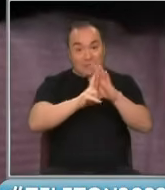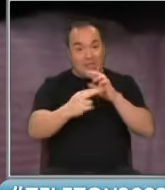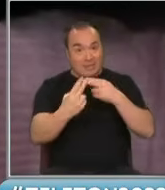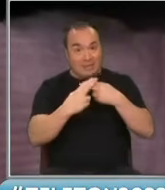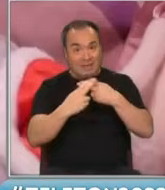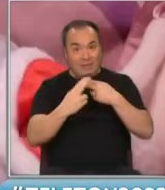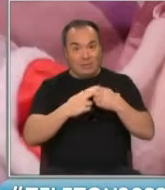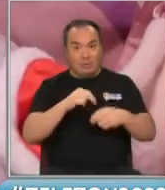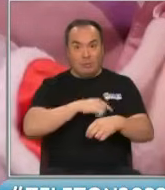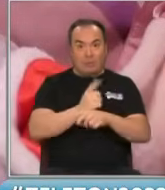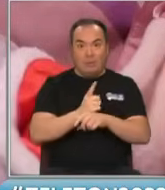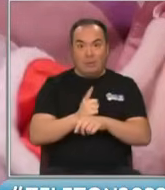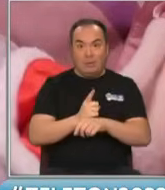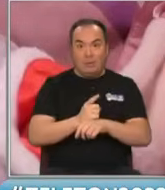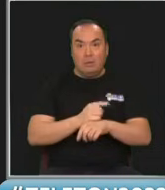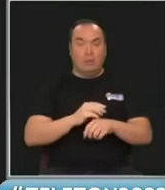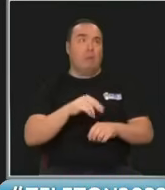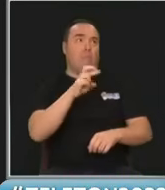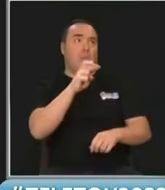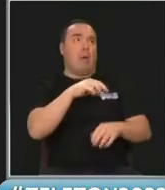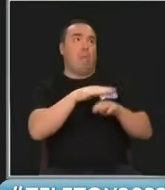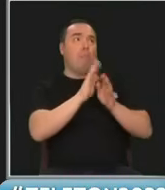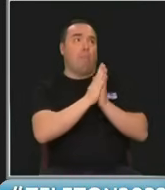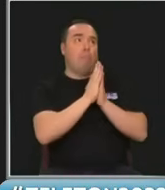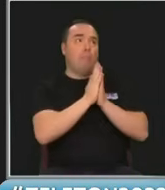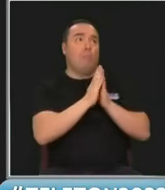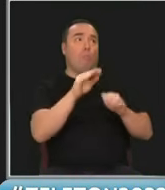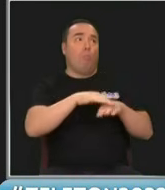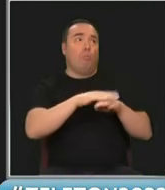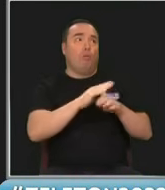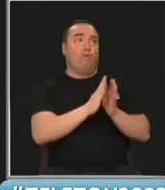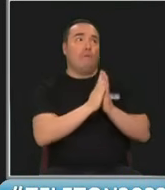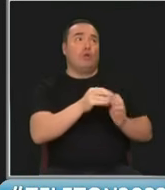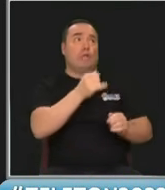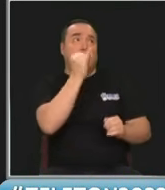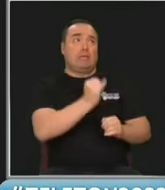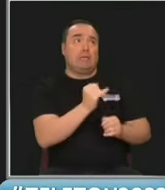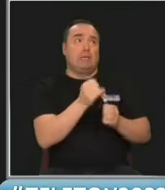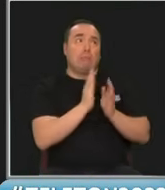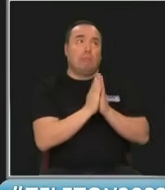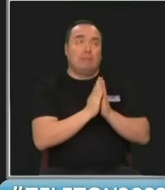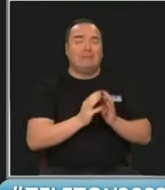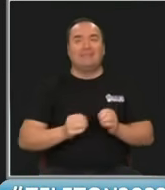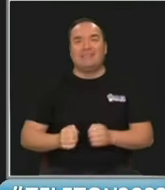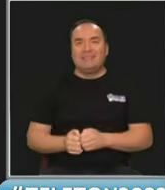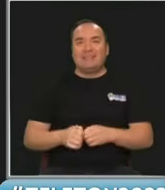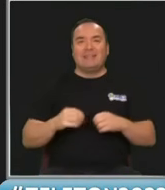dije al tiro a mi papá, tengo que sí, por favor.